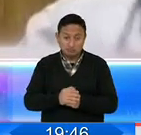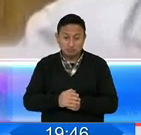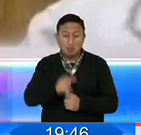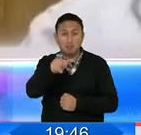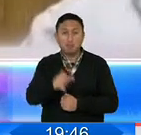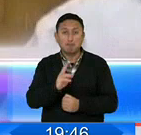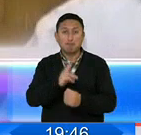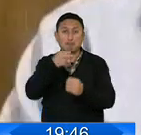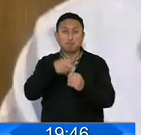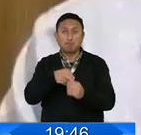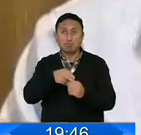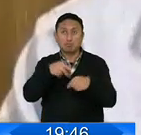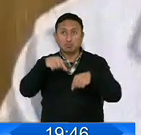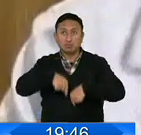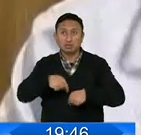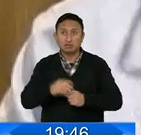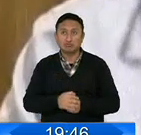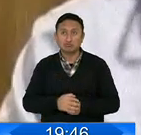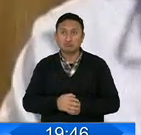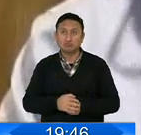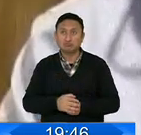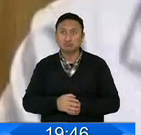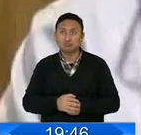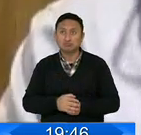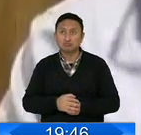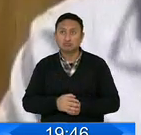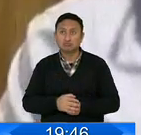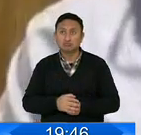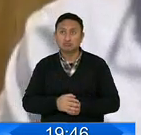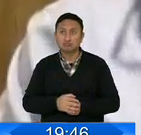participación sea estrictamente, digamos, logística,